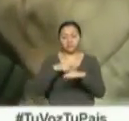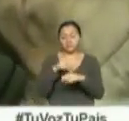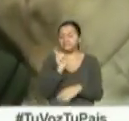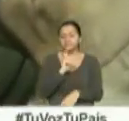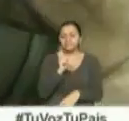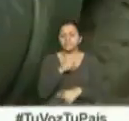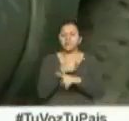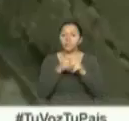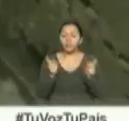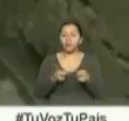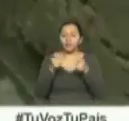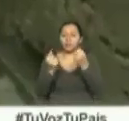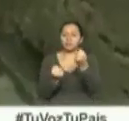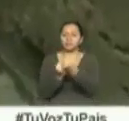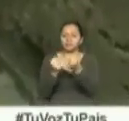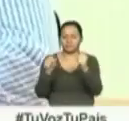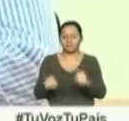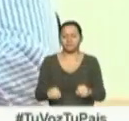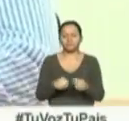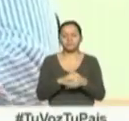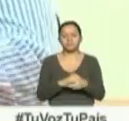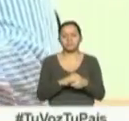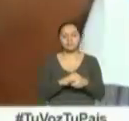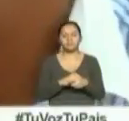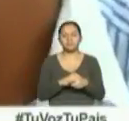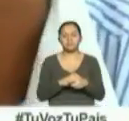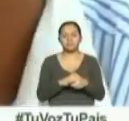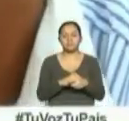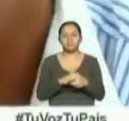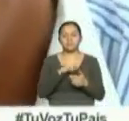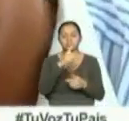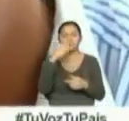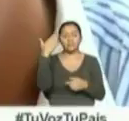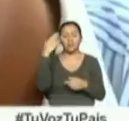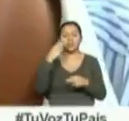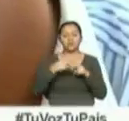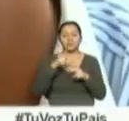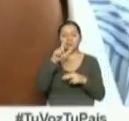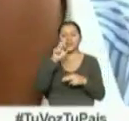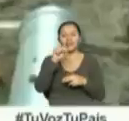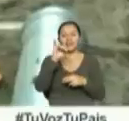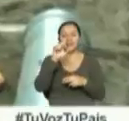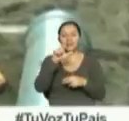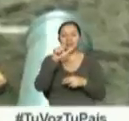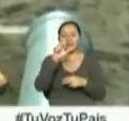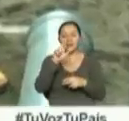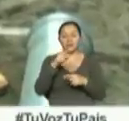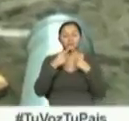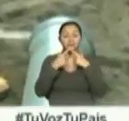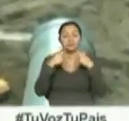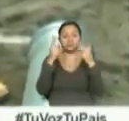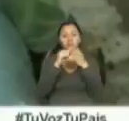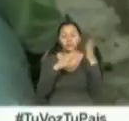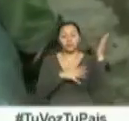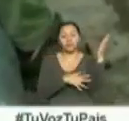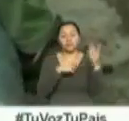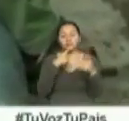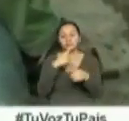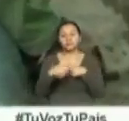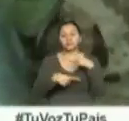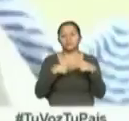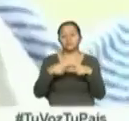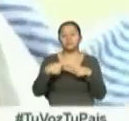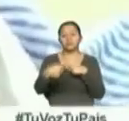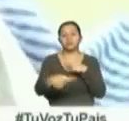central, recibieron todo su apoyo. Lenín Lara, alcalde de Esmeraldas, anuncia que el proyecto funcionará desde el